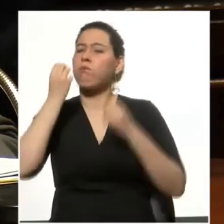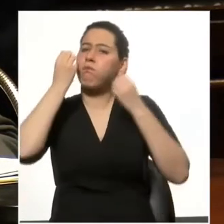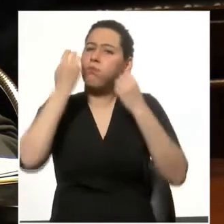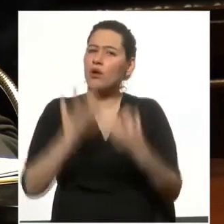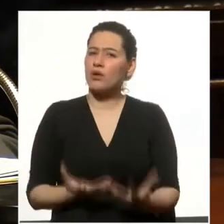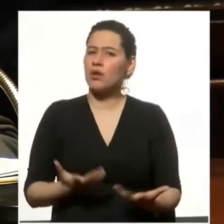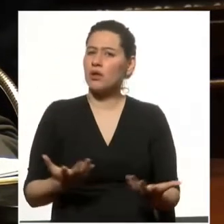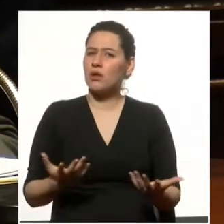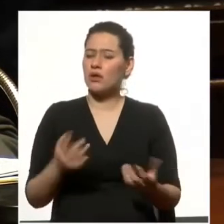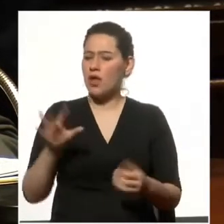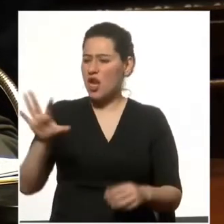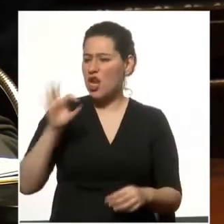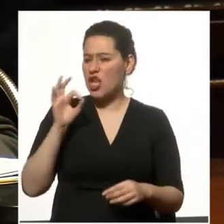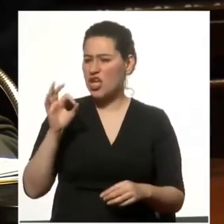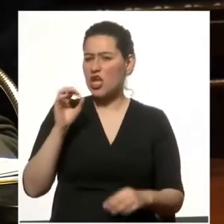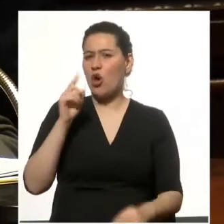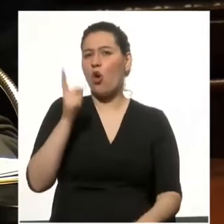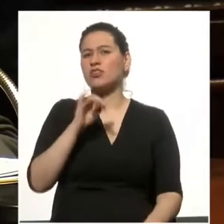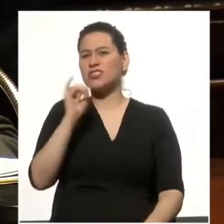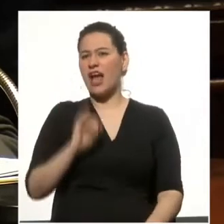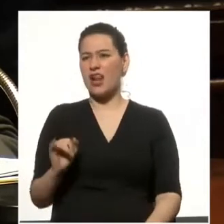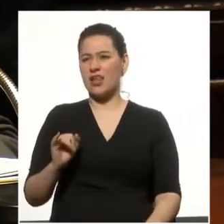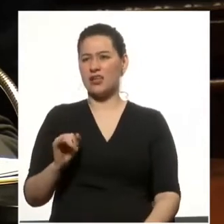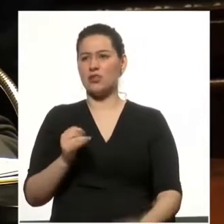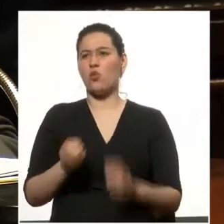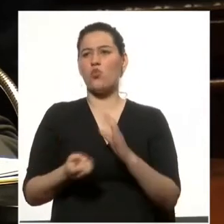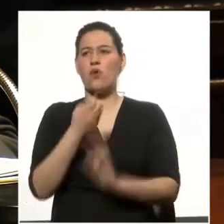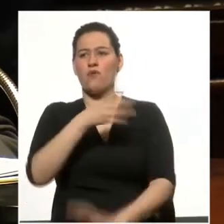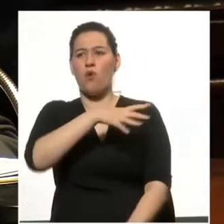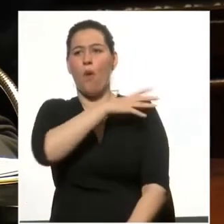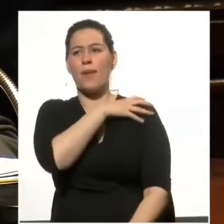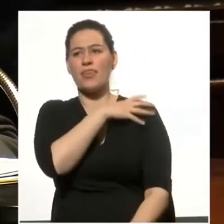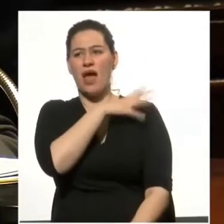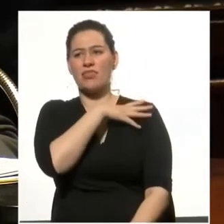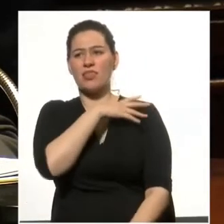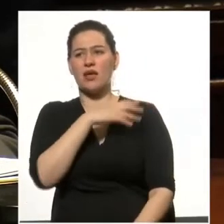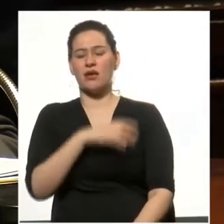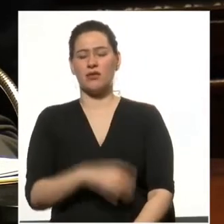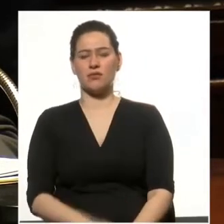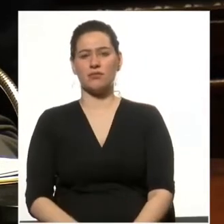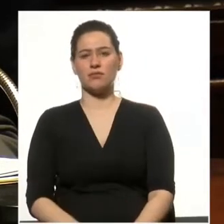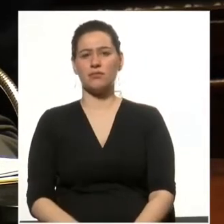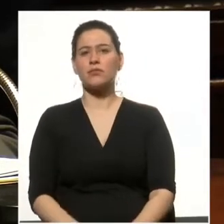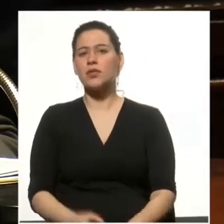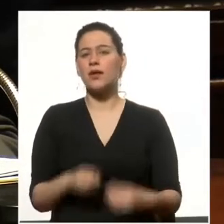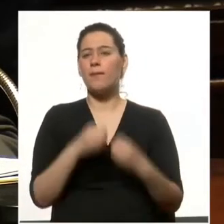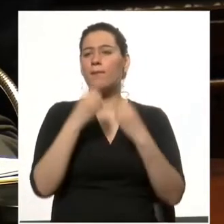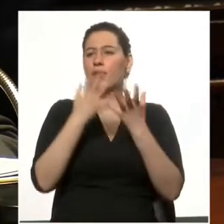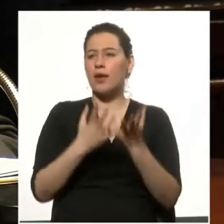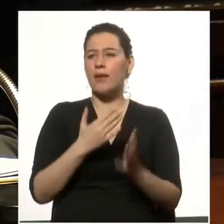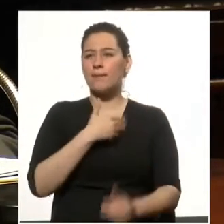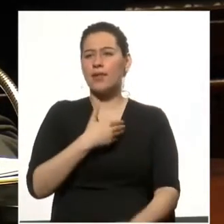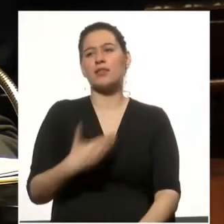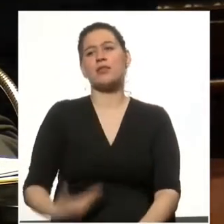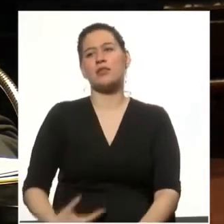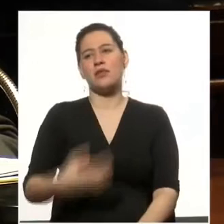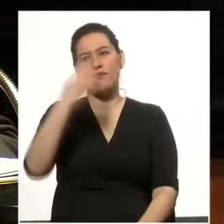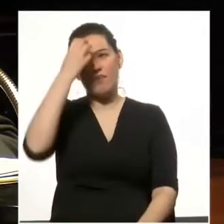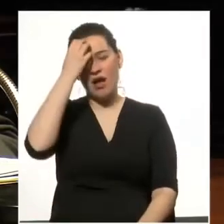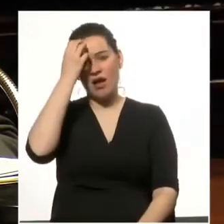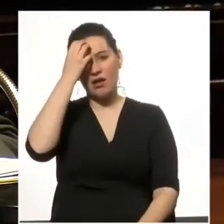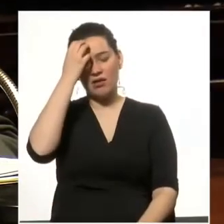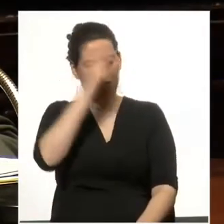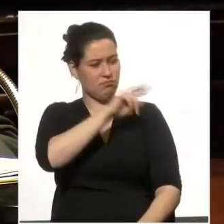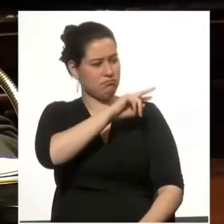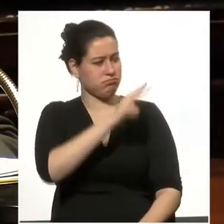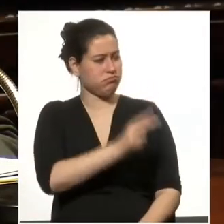razón nombró al general González como comandante en jefe? ¿Por qué razón el presidente Vázquez destituye al